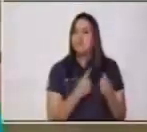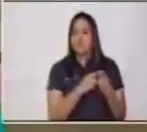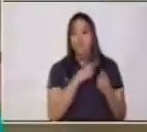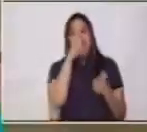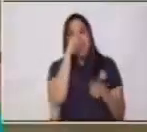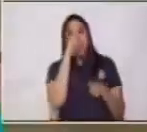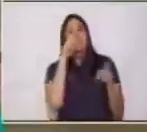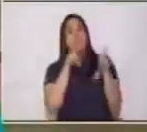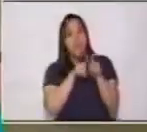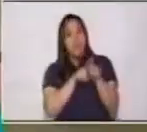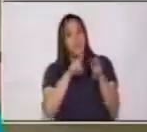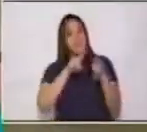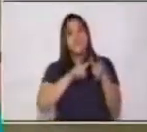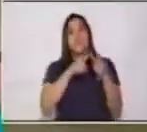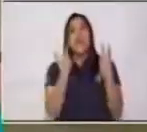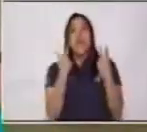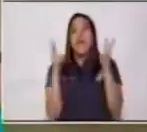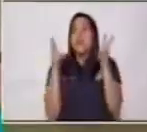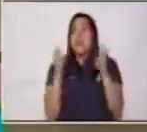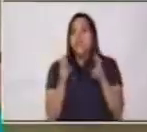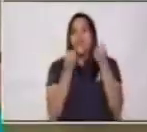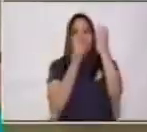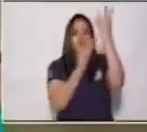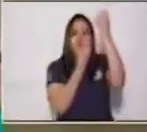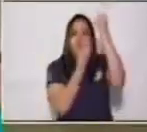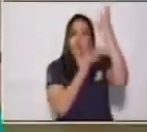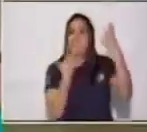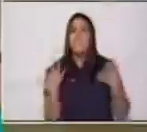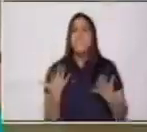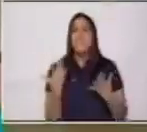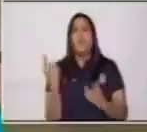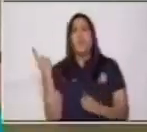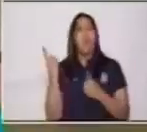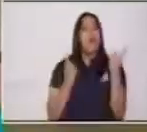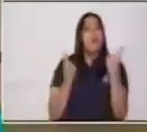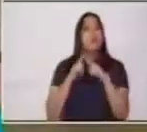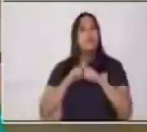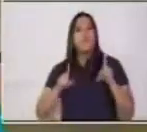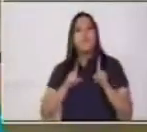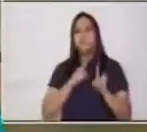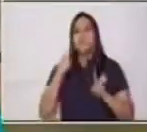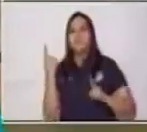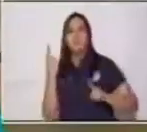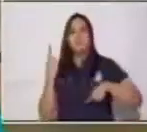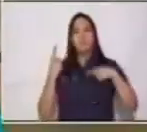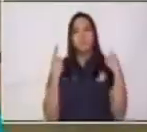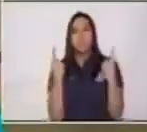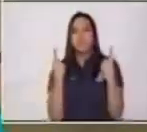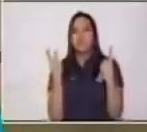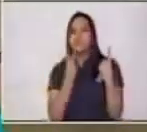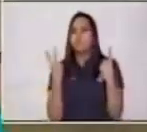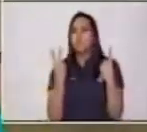También vimos el texto informativo. ¿Qué diferencia hay entre un texto informativo y un texto narrativo?